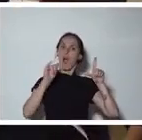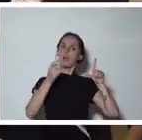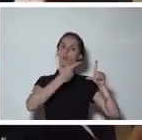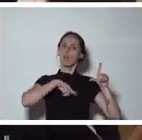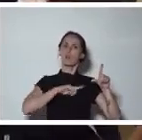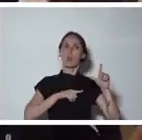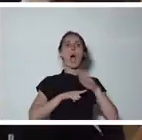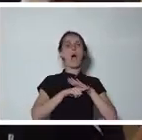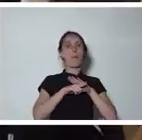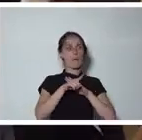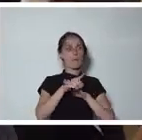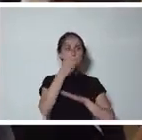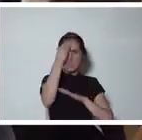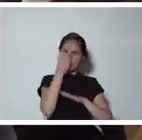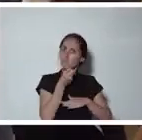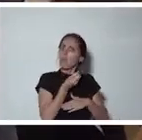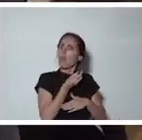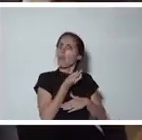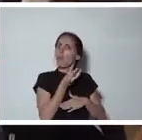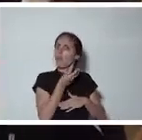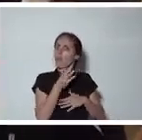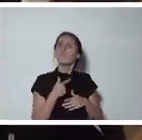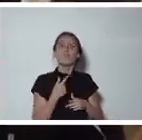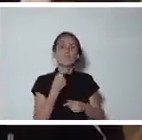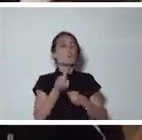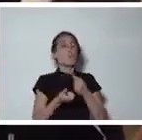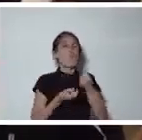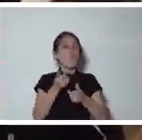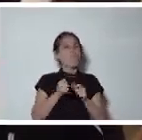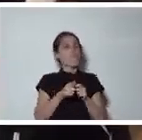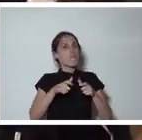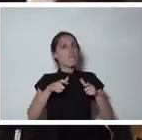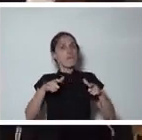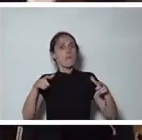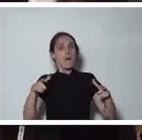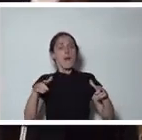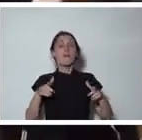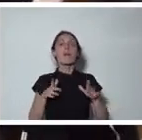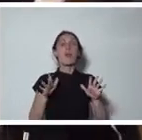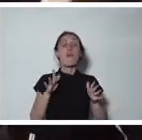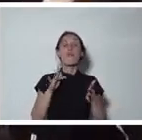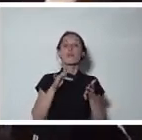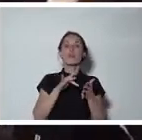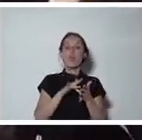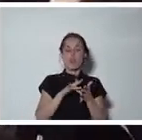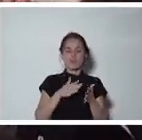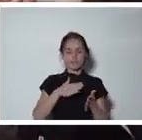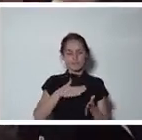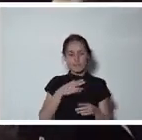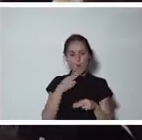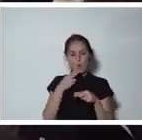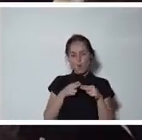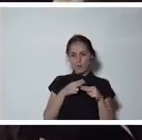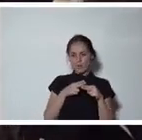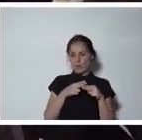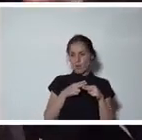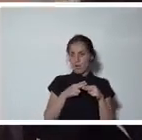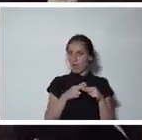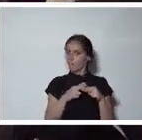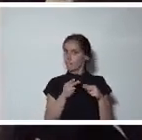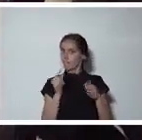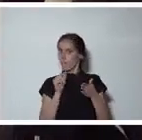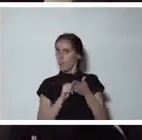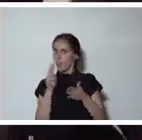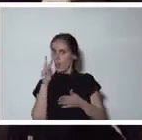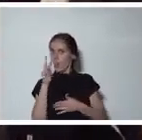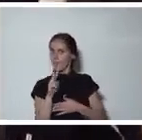unas cuantas no pero cada vez somos Más sin embargo cuando tienes que relacionarte desde la política con el mundo económico y aquí Yolanda seguro